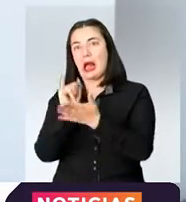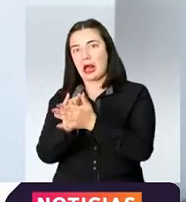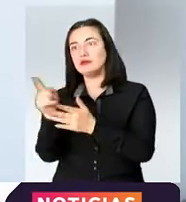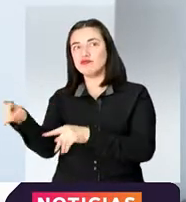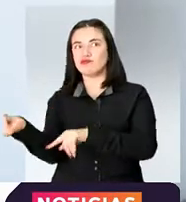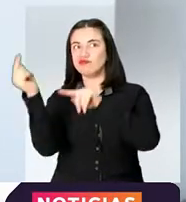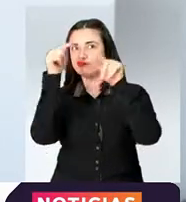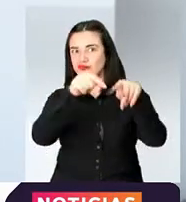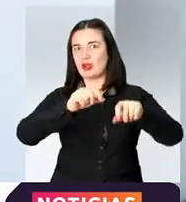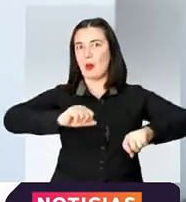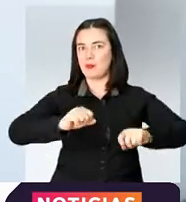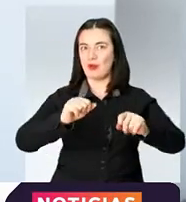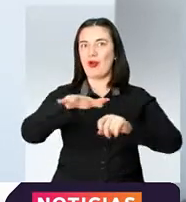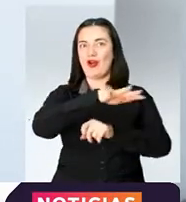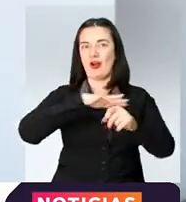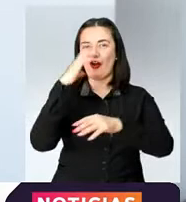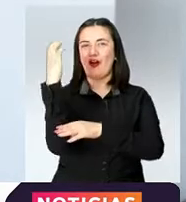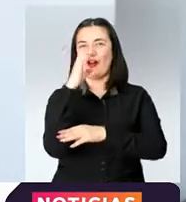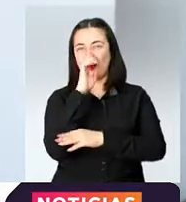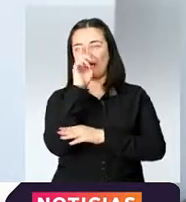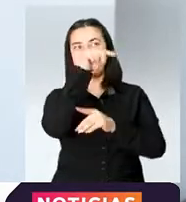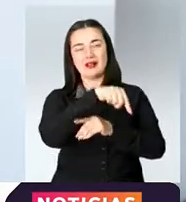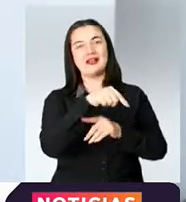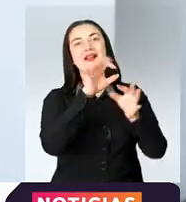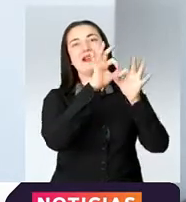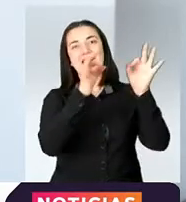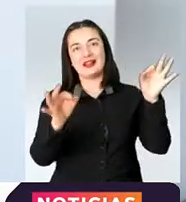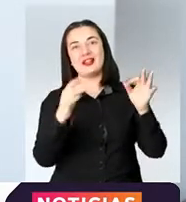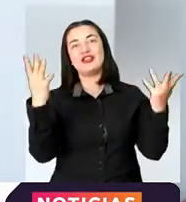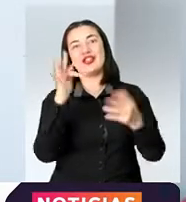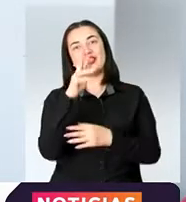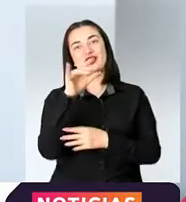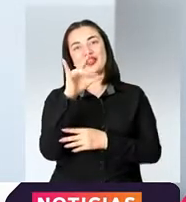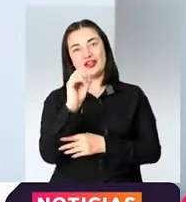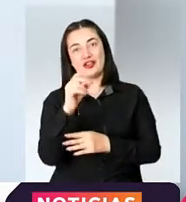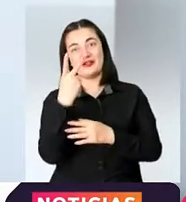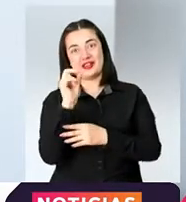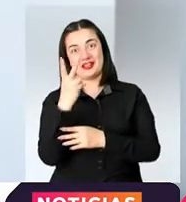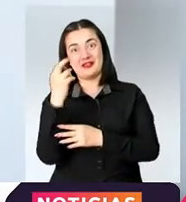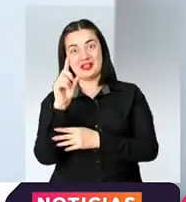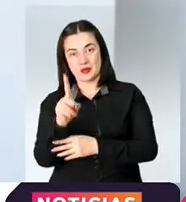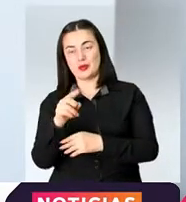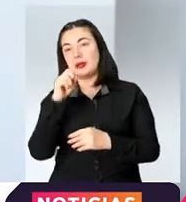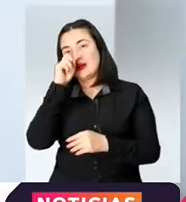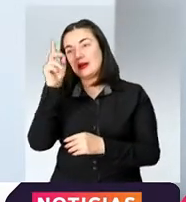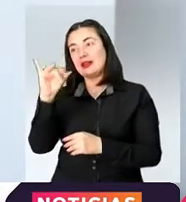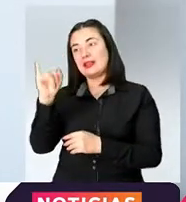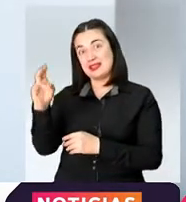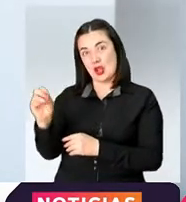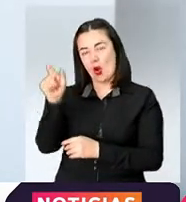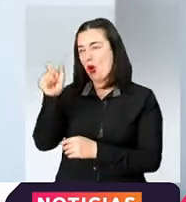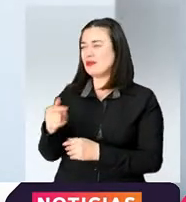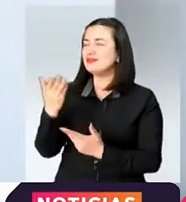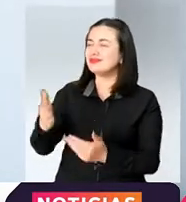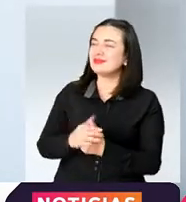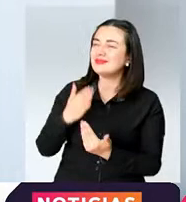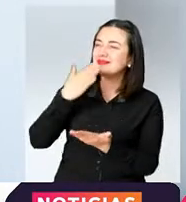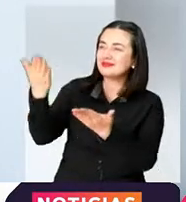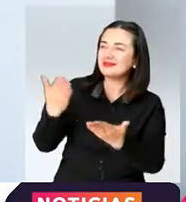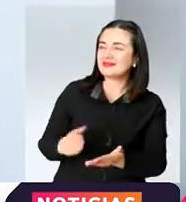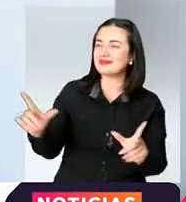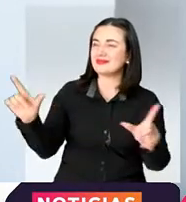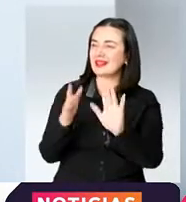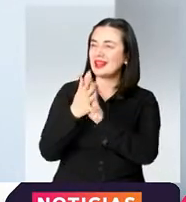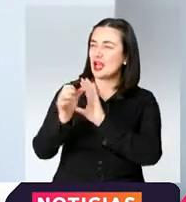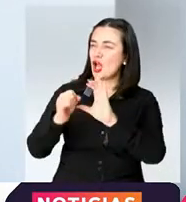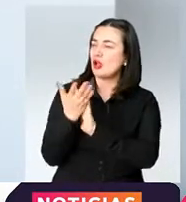Bogotá y también a Colombia en las justas de Tokio 2021. Hoy es el turno de Diego Dueñas. Diego, bienvenido a Noticias Capital